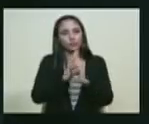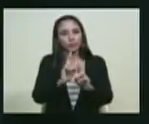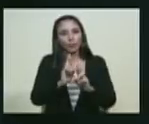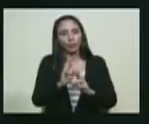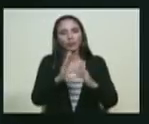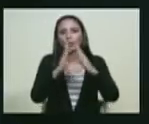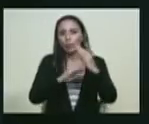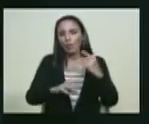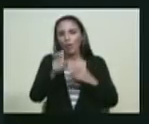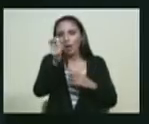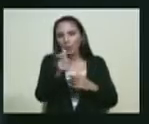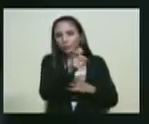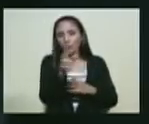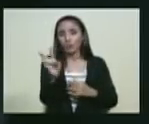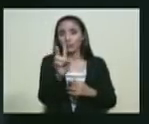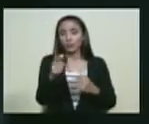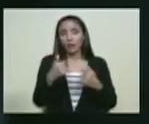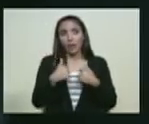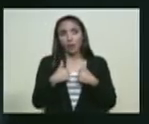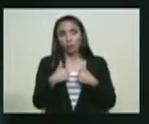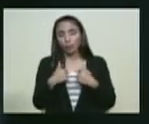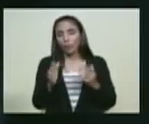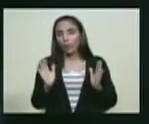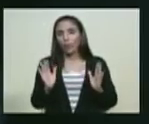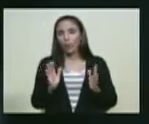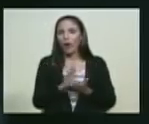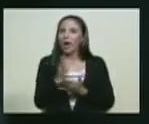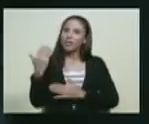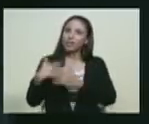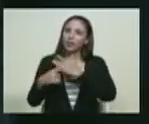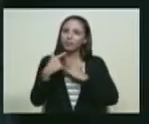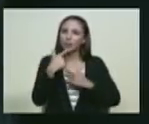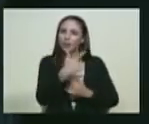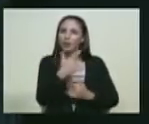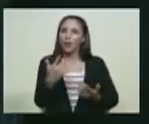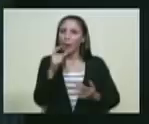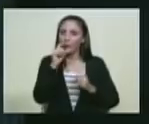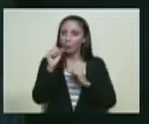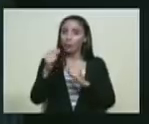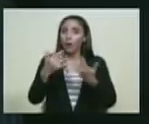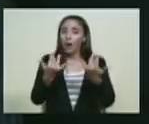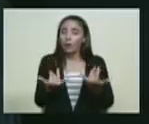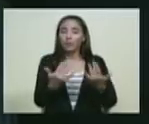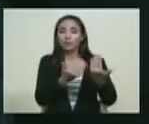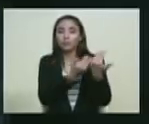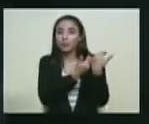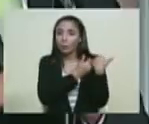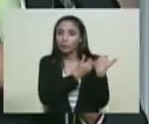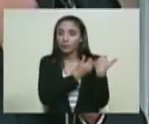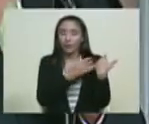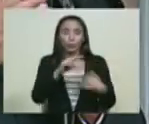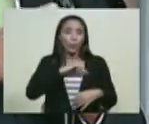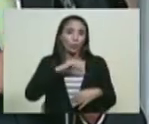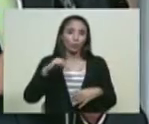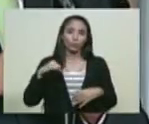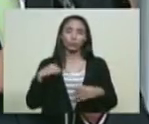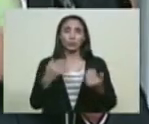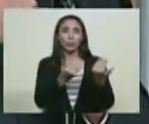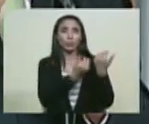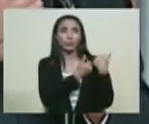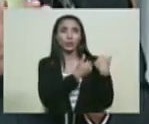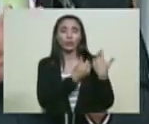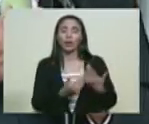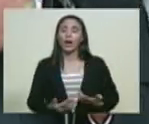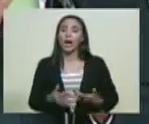venezolano. Yo, presidente, como se lo dije en esa oportunidad, tenemos el compromiso con el pueblo venezolano a seguir